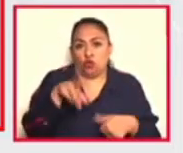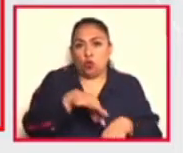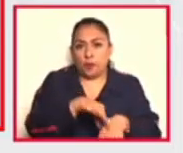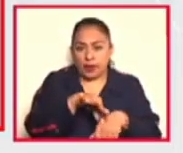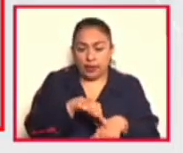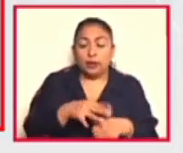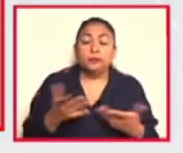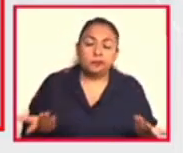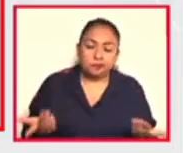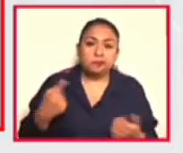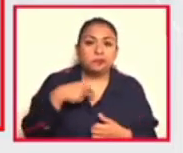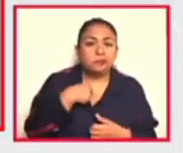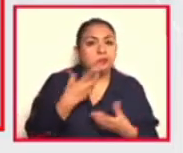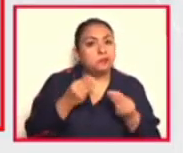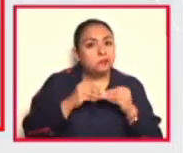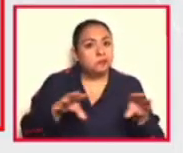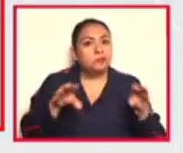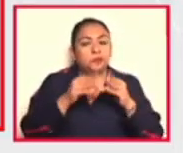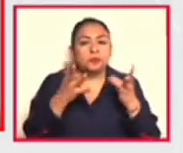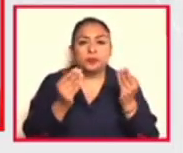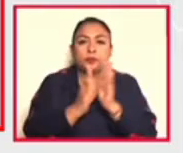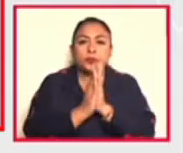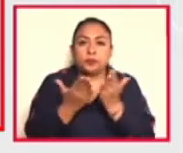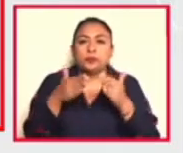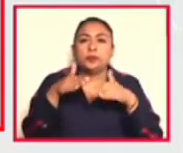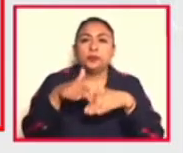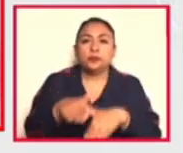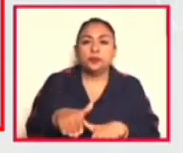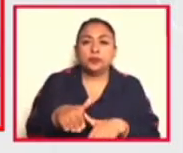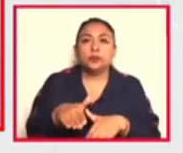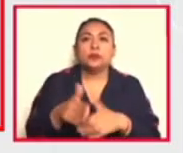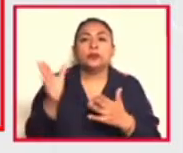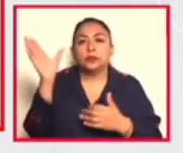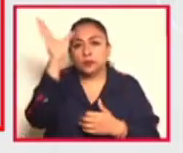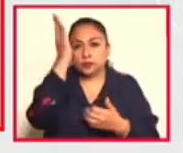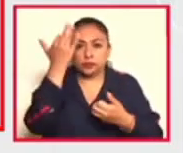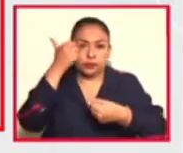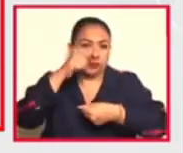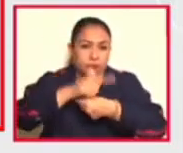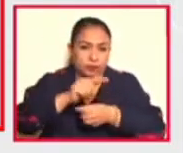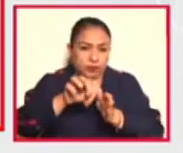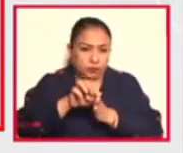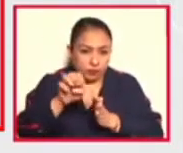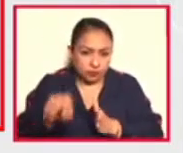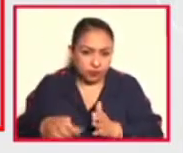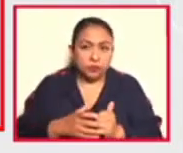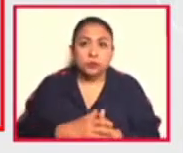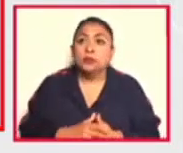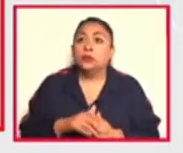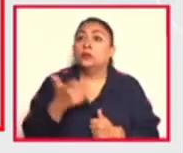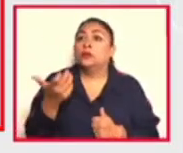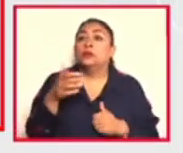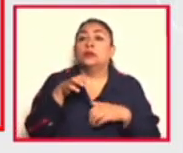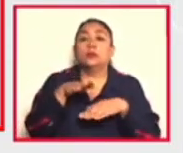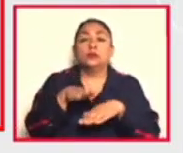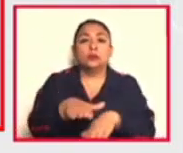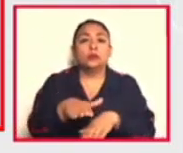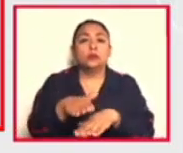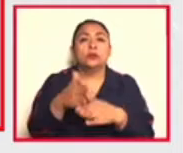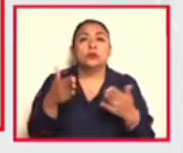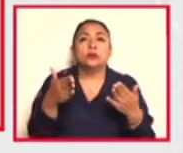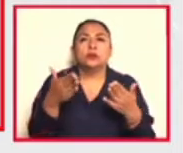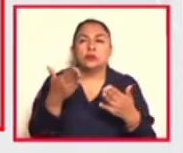hemos publicado muchos libros sobre ciencias sociales, por ejemplo, sobre medidas